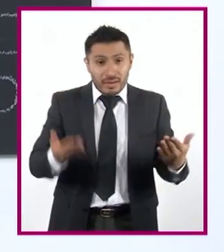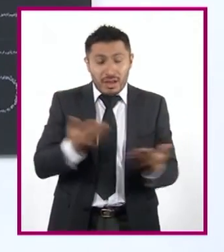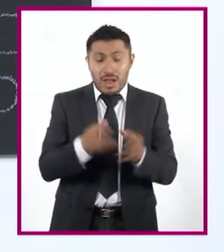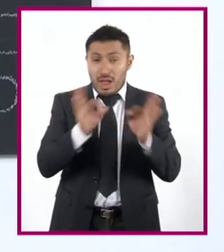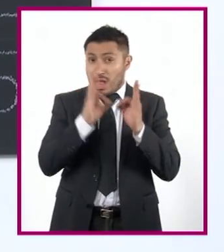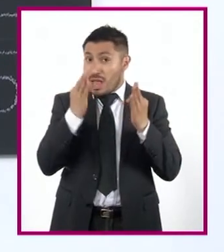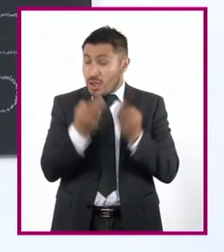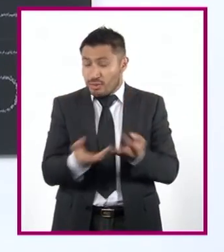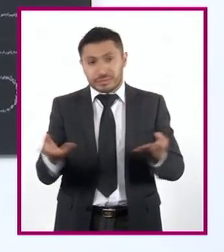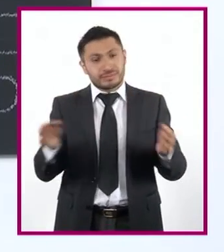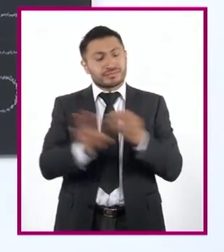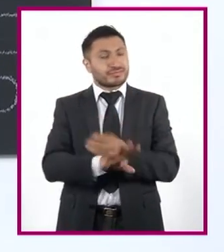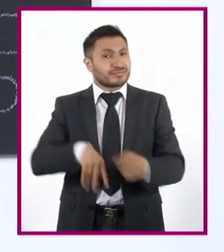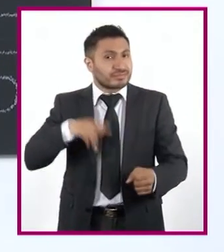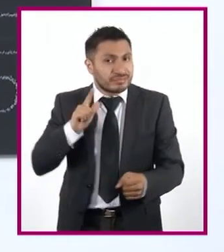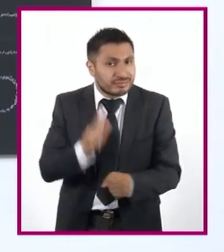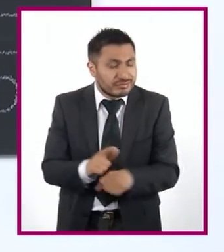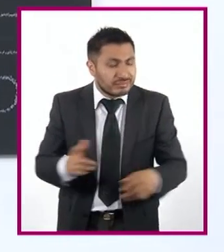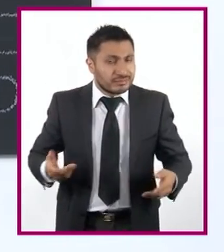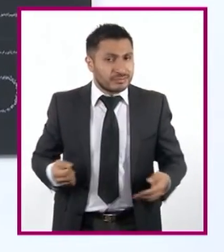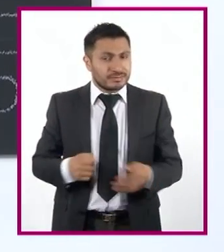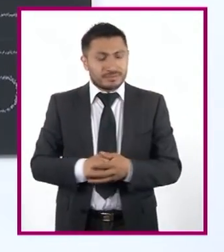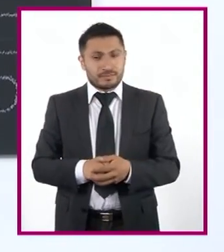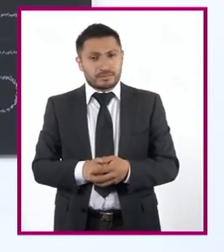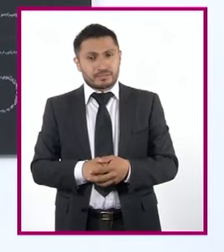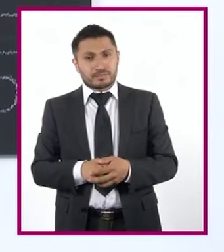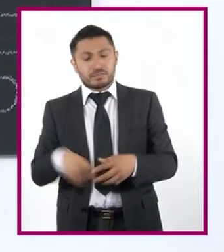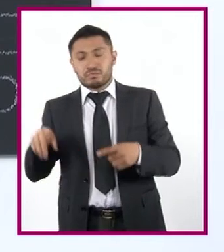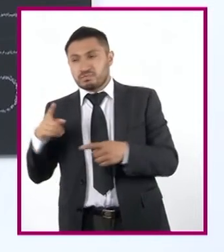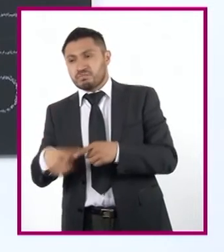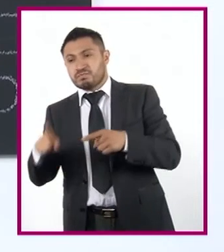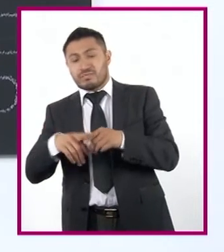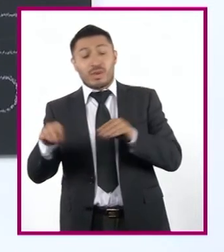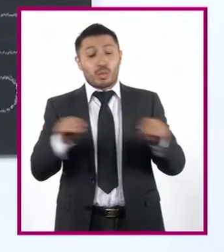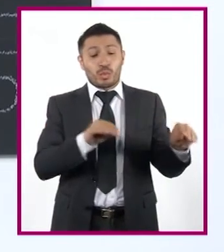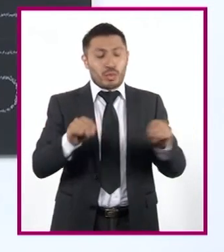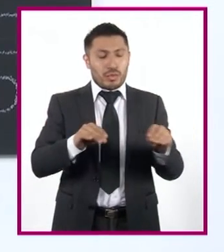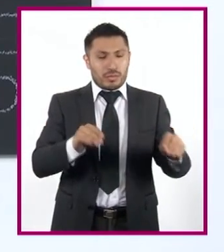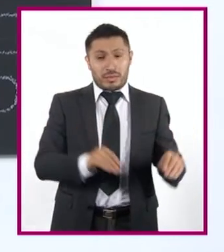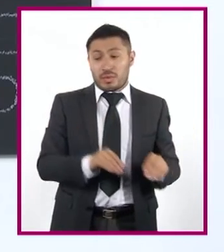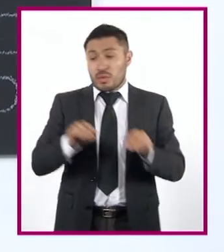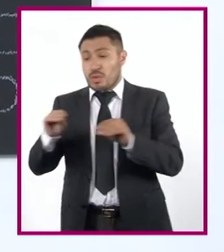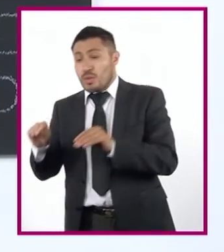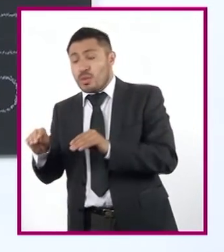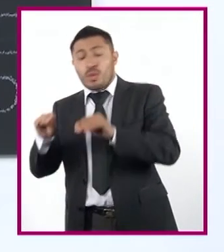figuras. En los animales, al realizar diversos movimientos para trasladarse.